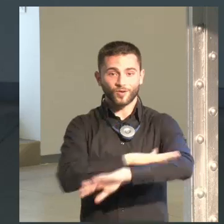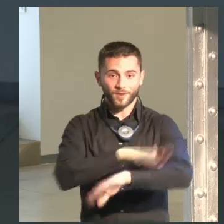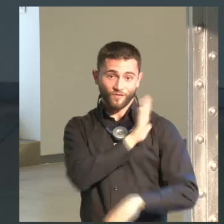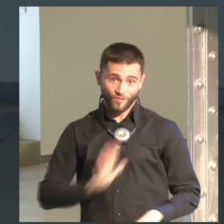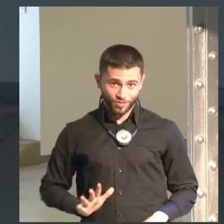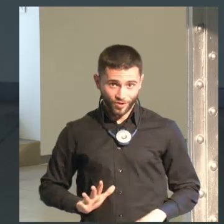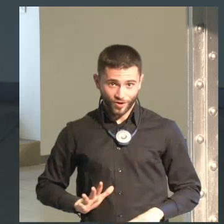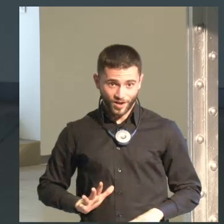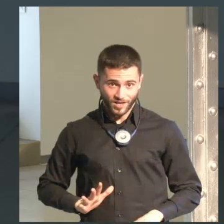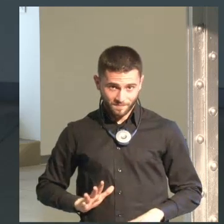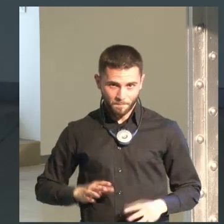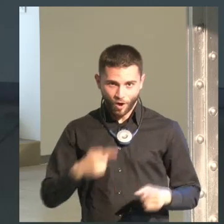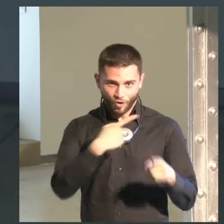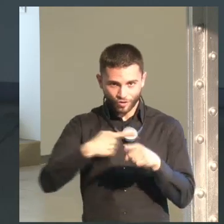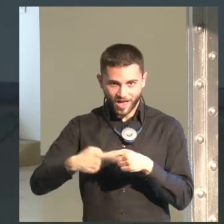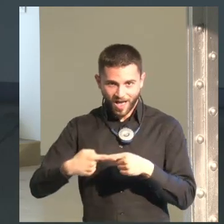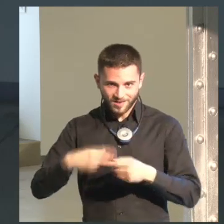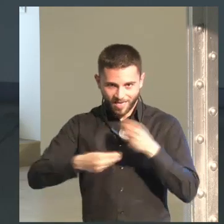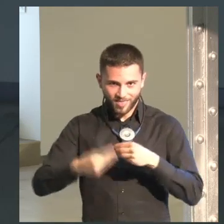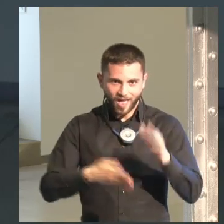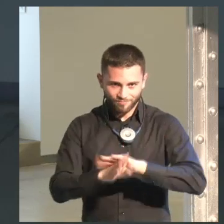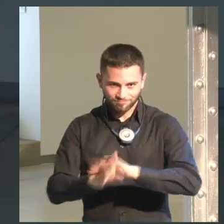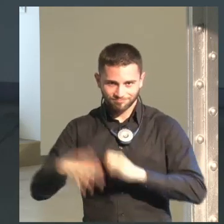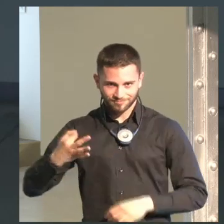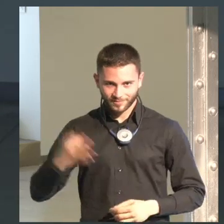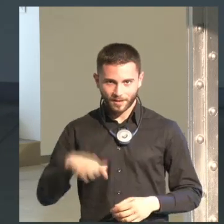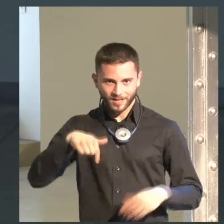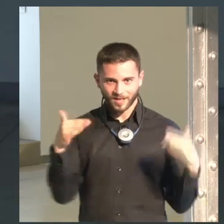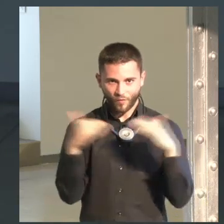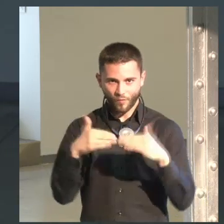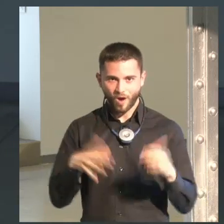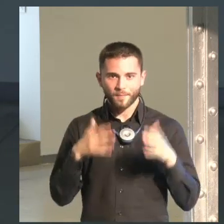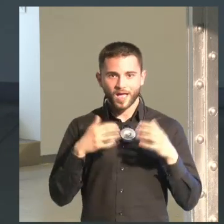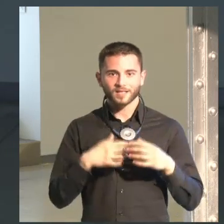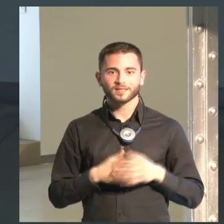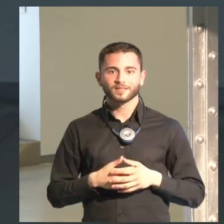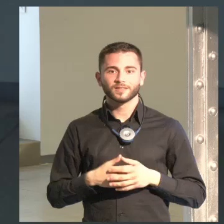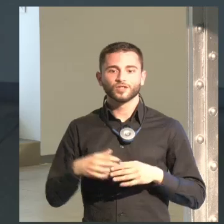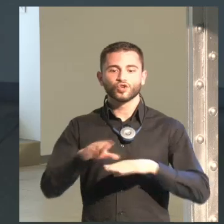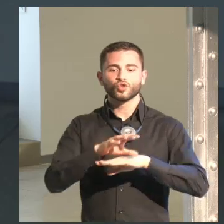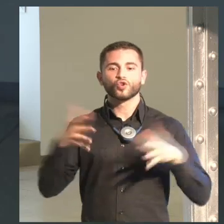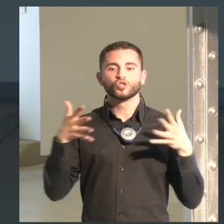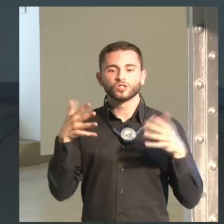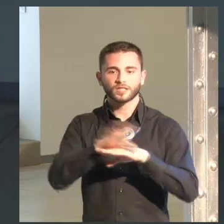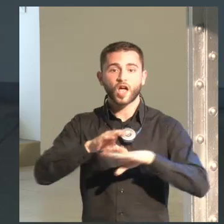pero hay que seguir haciendo cosas. Este mismo jueves tenemos un Consejo de Ministros de Telecomunicaciones